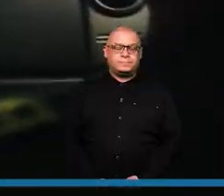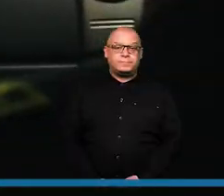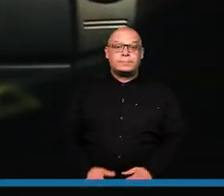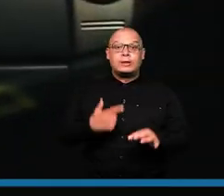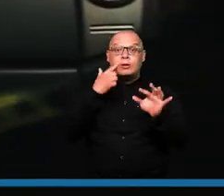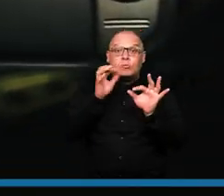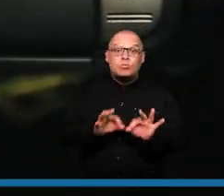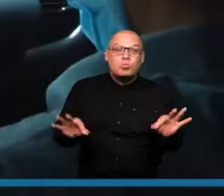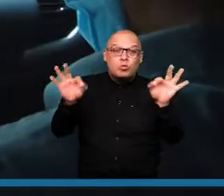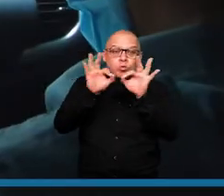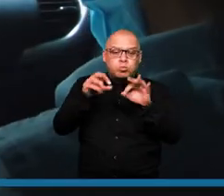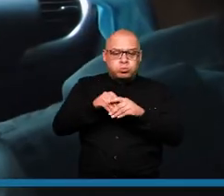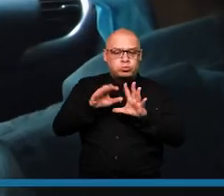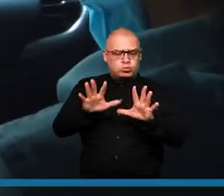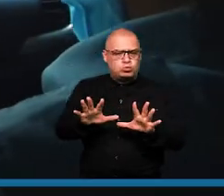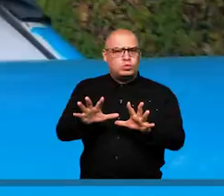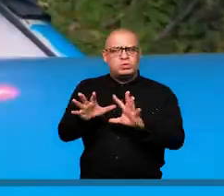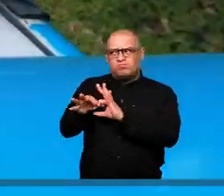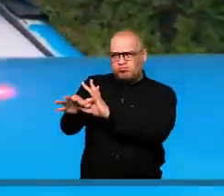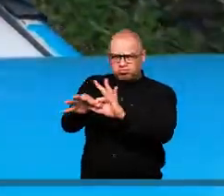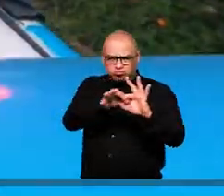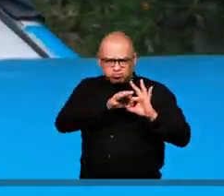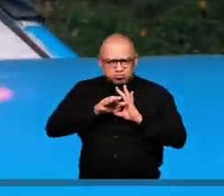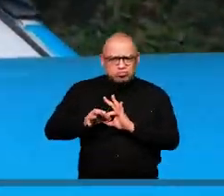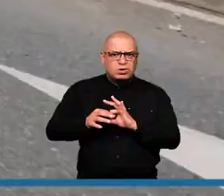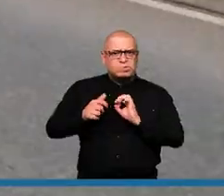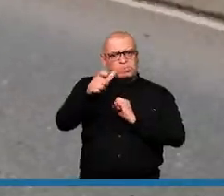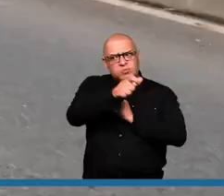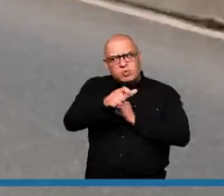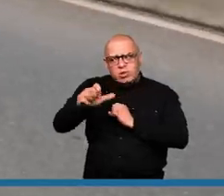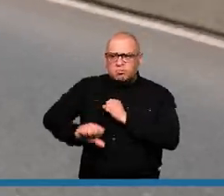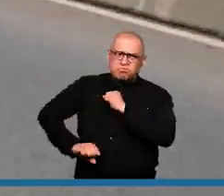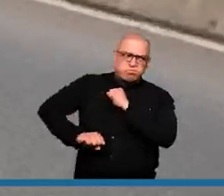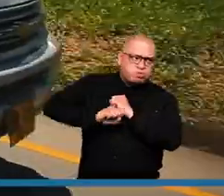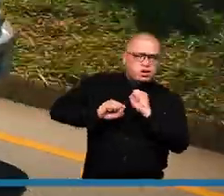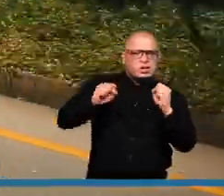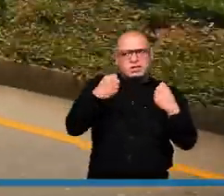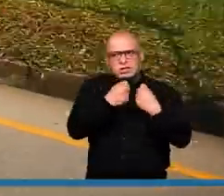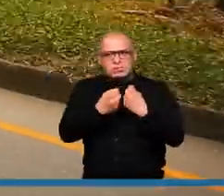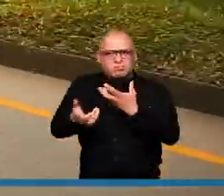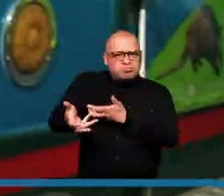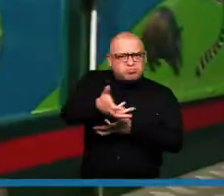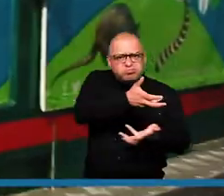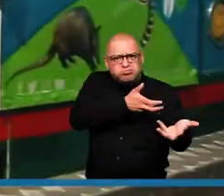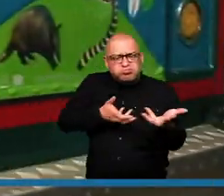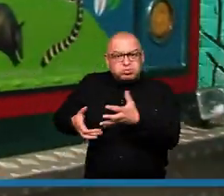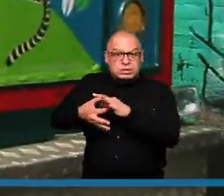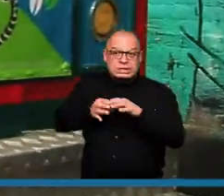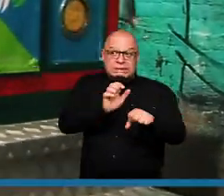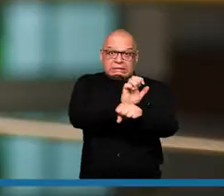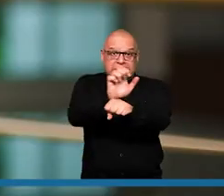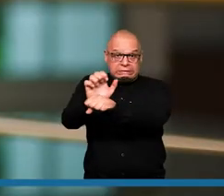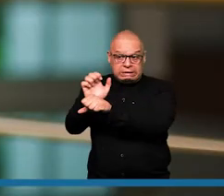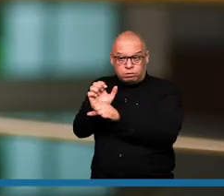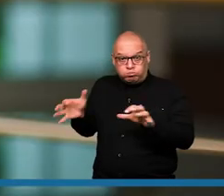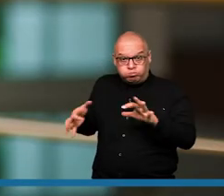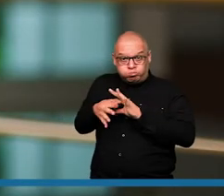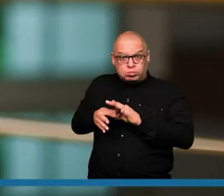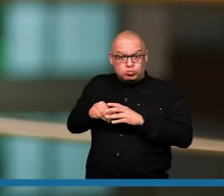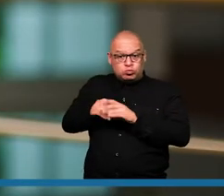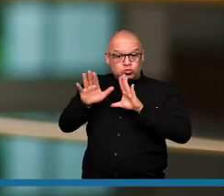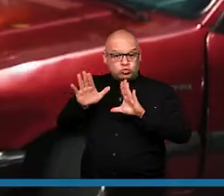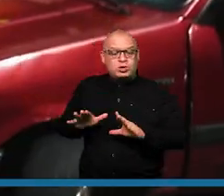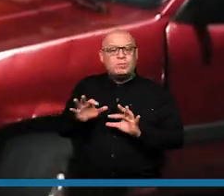La importancia que tiene el aunar esfuerzos integrales y de articulación con cada una de estas instituciones, principalmente